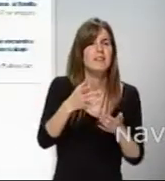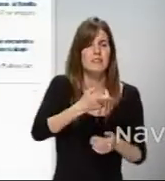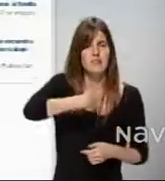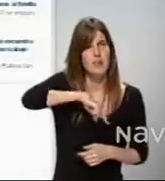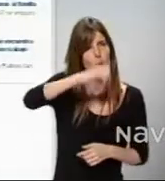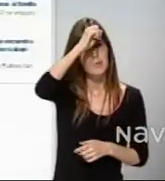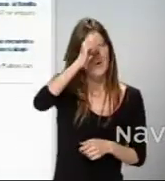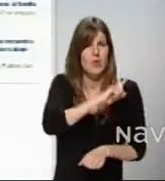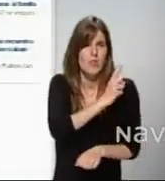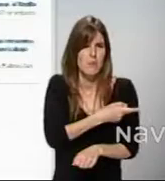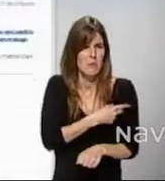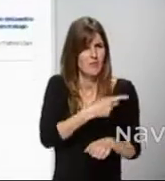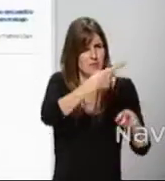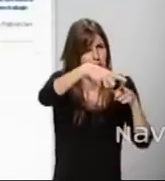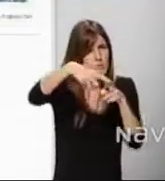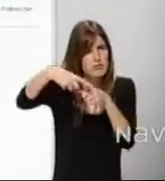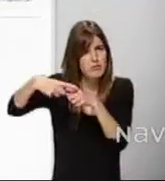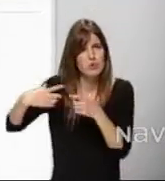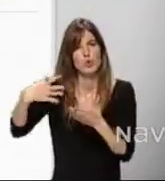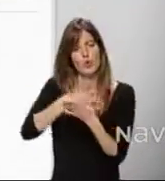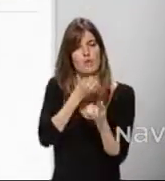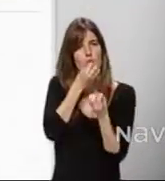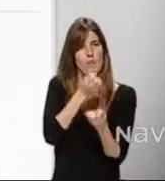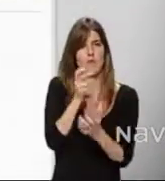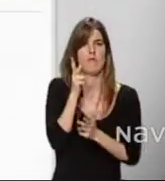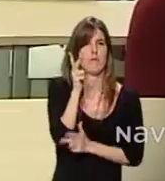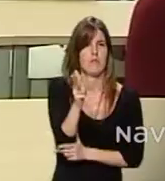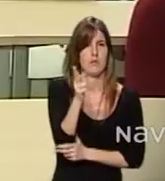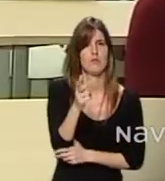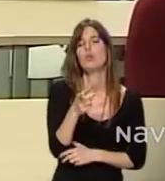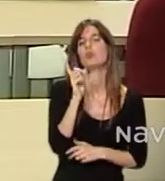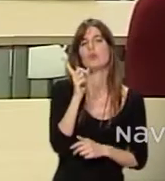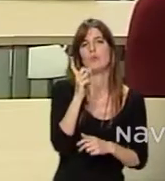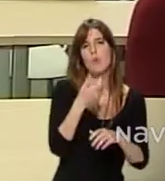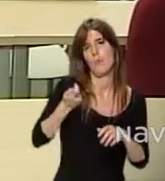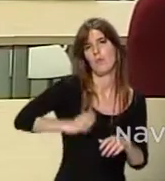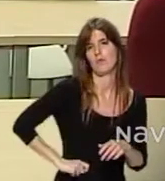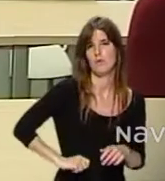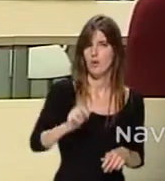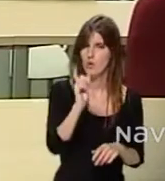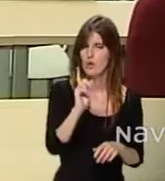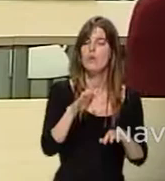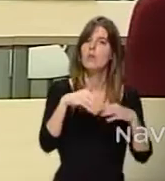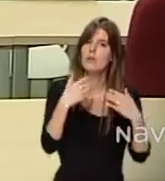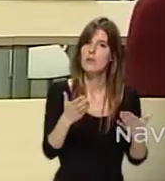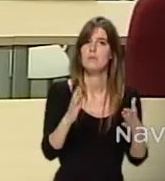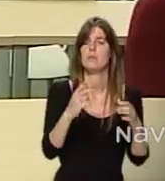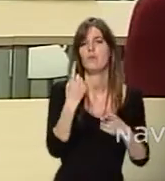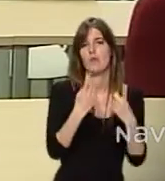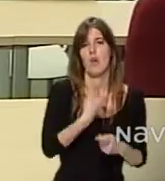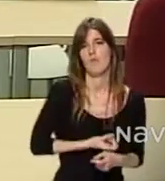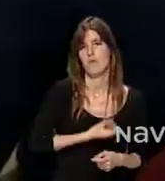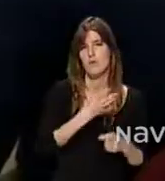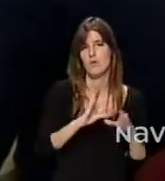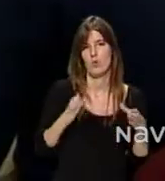igual de importantes y además en cada deporte no solamente hablamos de la élite, sino que también intentamos profundizar en